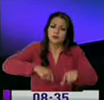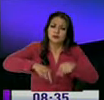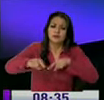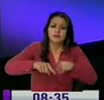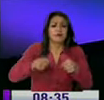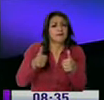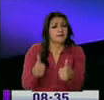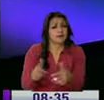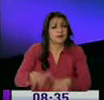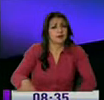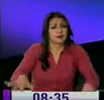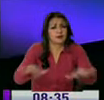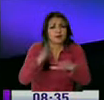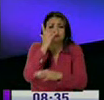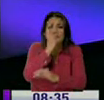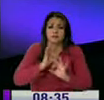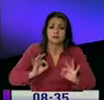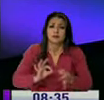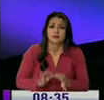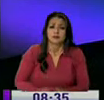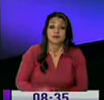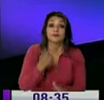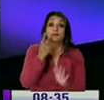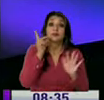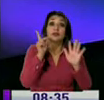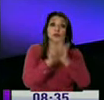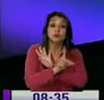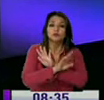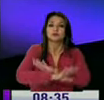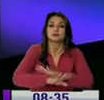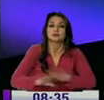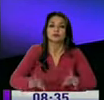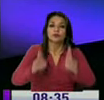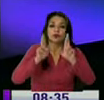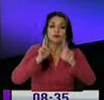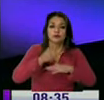alrededor en perfectas condiciones. Denuncia cubierta. Esperamos respuesta de la autoridad.